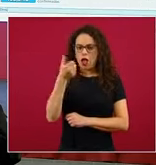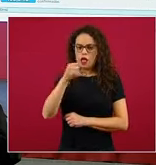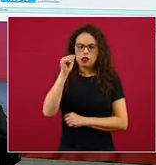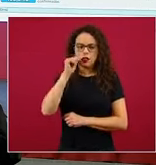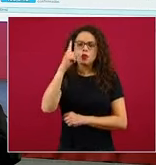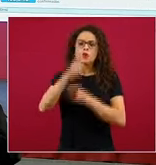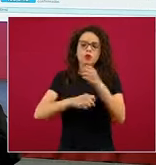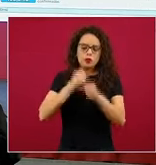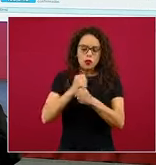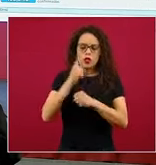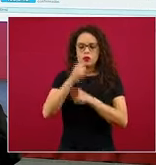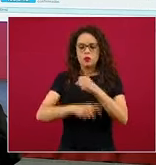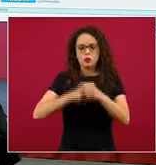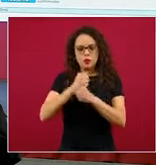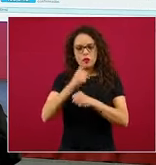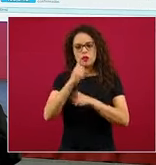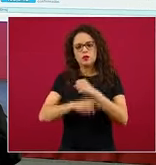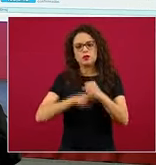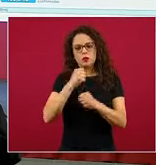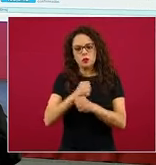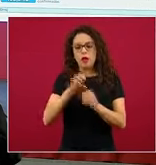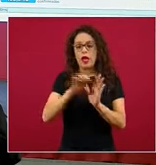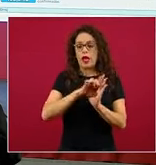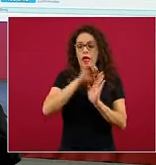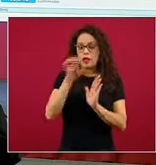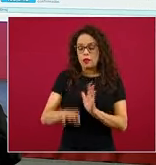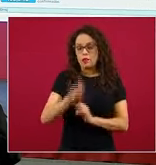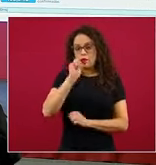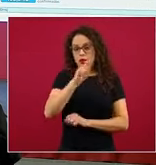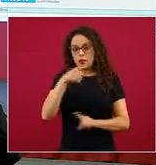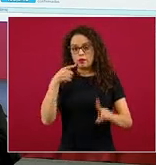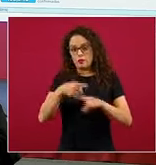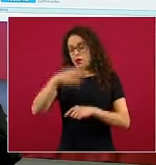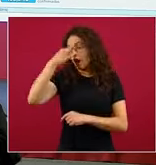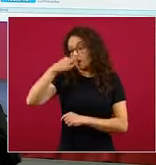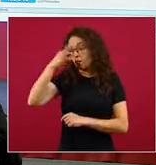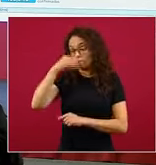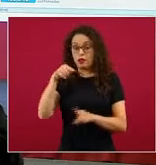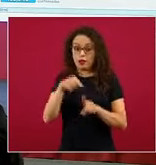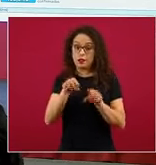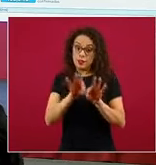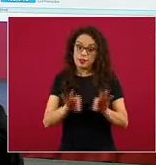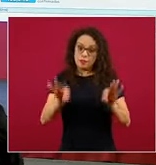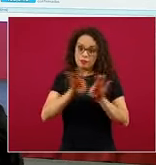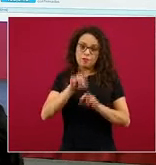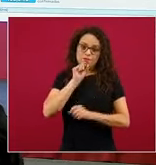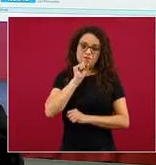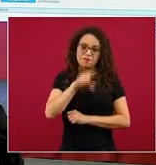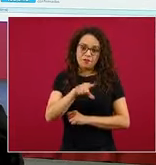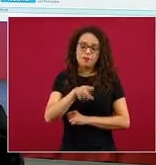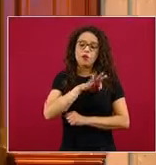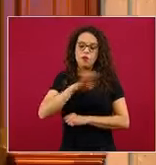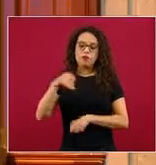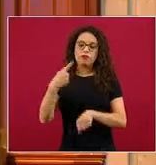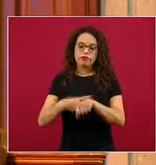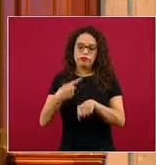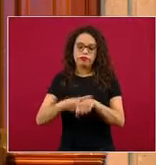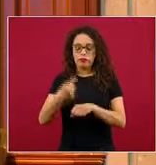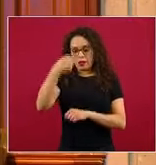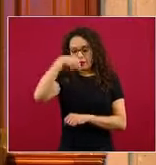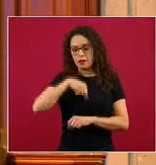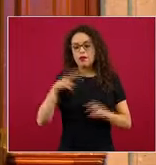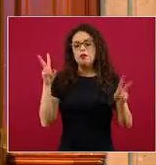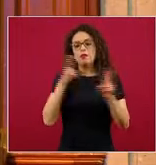hemos tenido, entre ellos uno de los más importantes, la influenza, y que lógicamente pueden también causar enfermedad